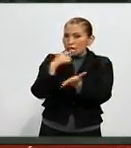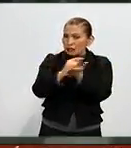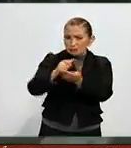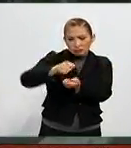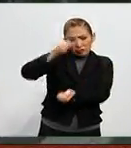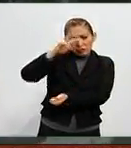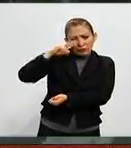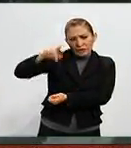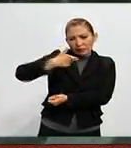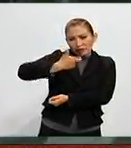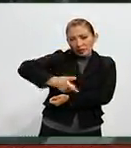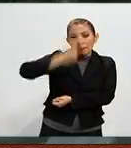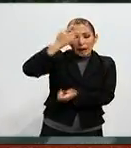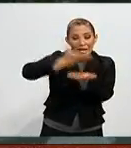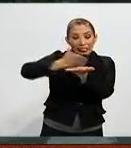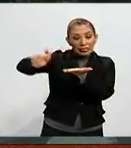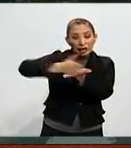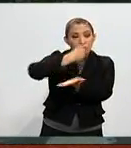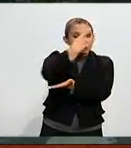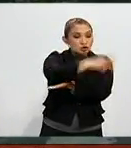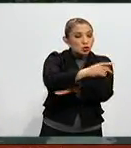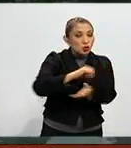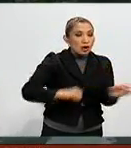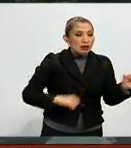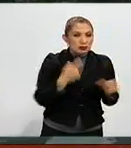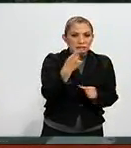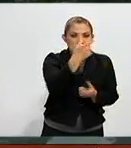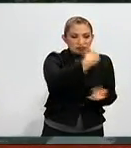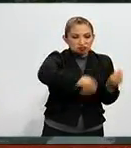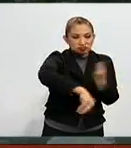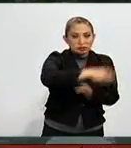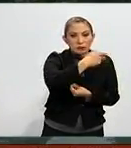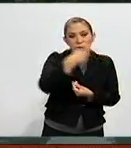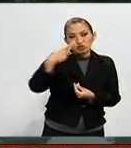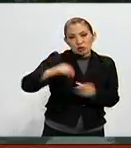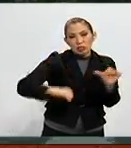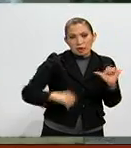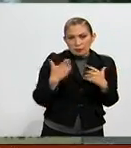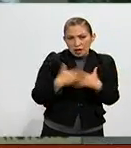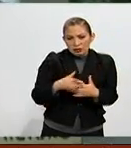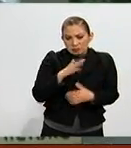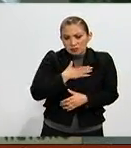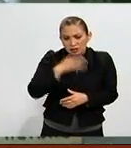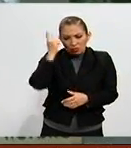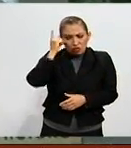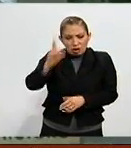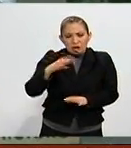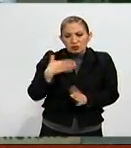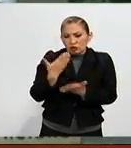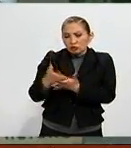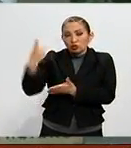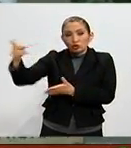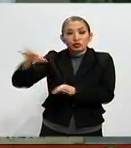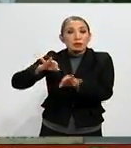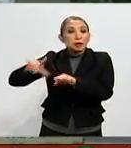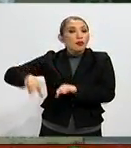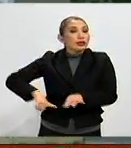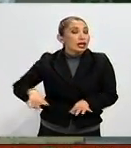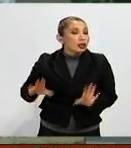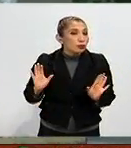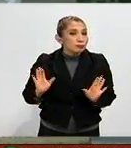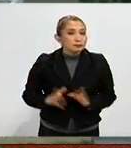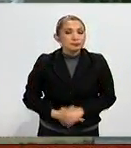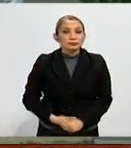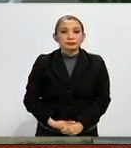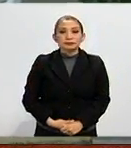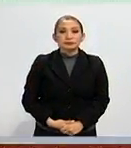transparencia y para separar, dice, sus activos generados por su actividad empresarial de su función pública.